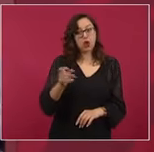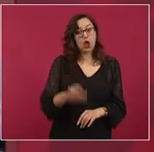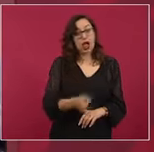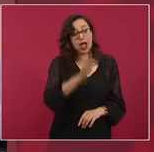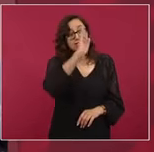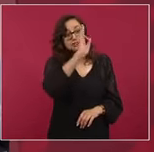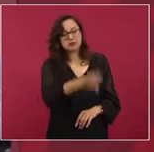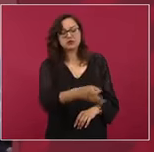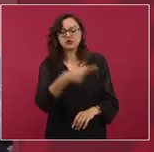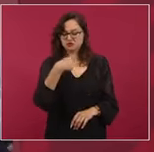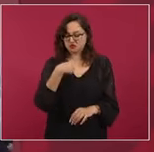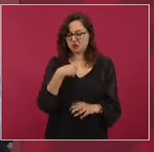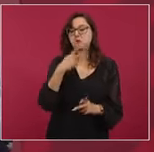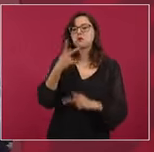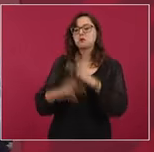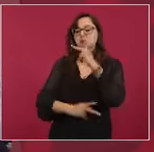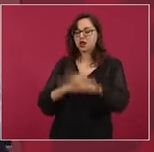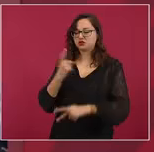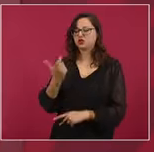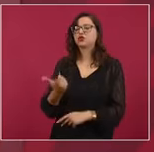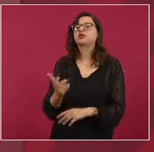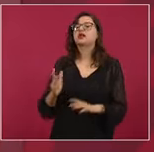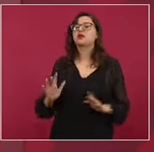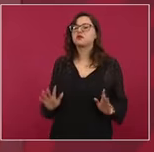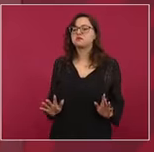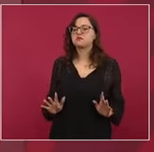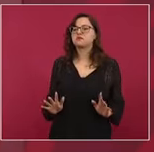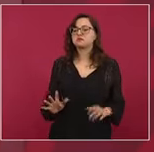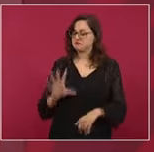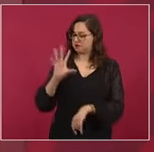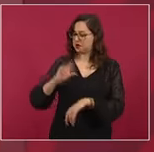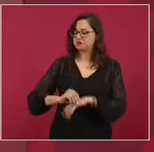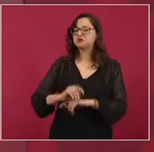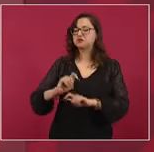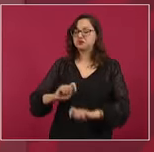te autorizamos para que